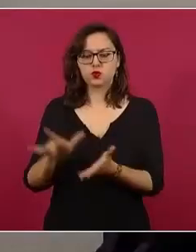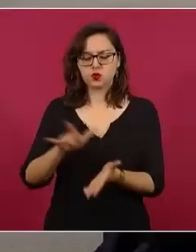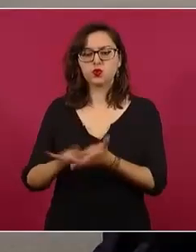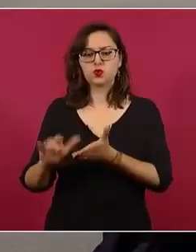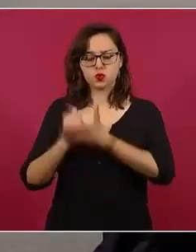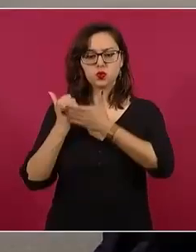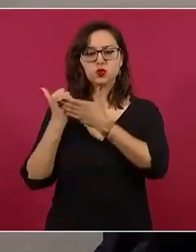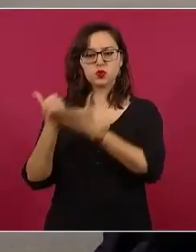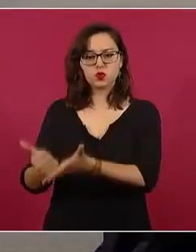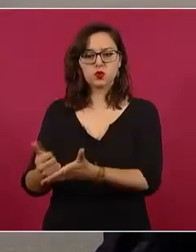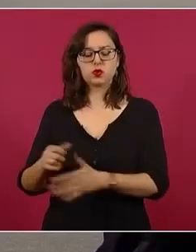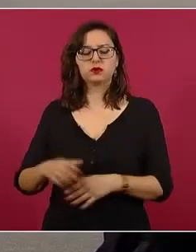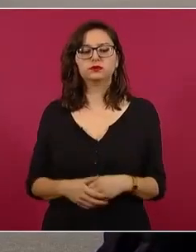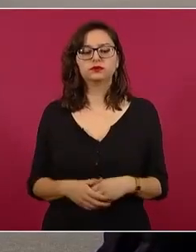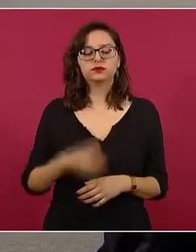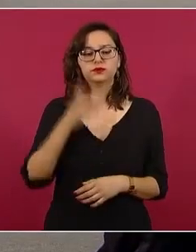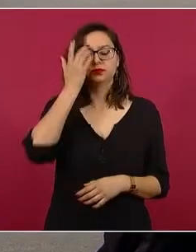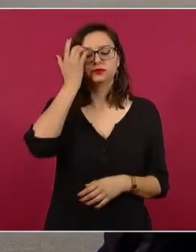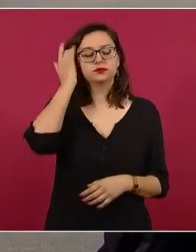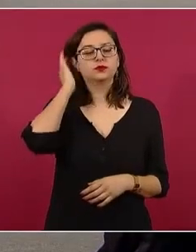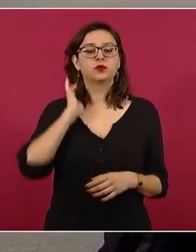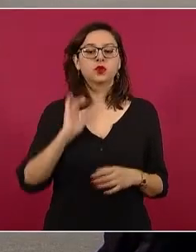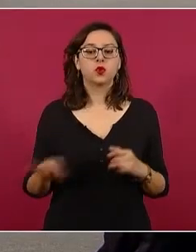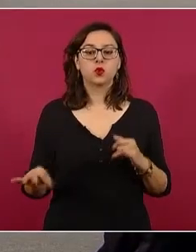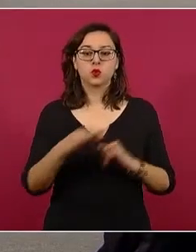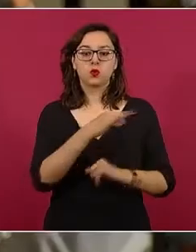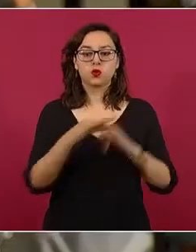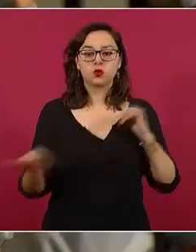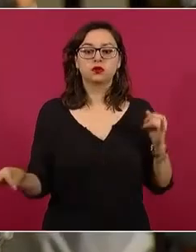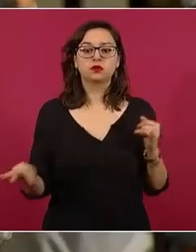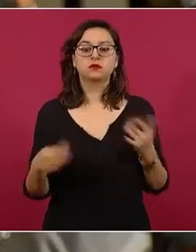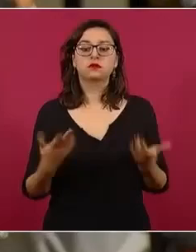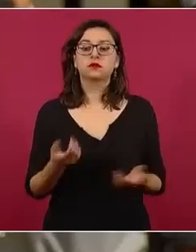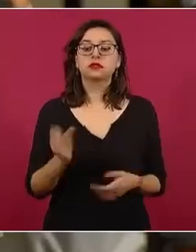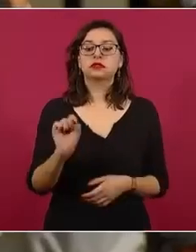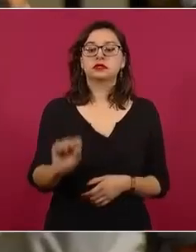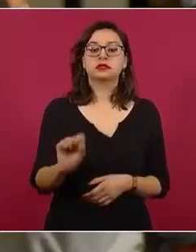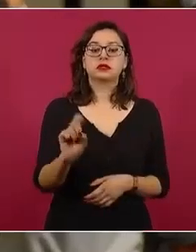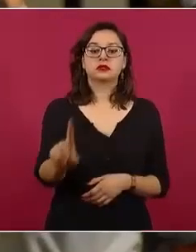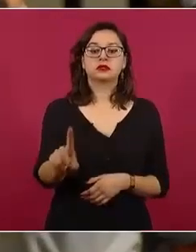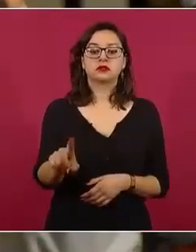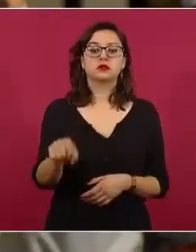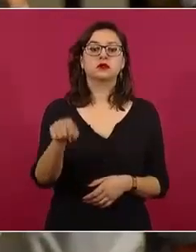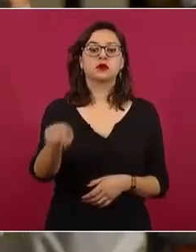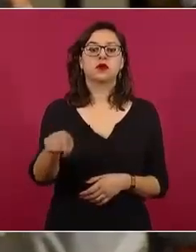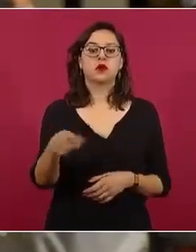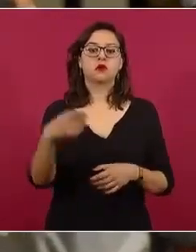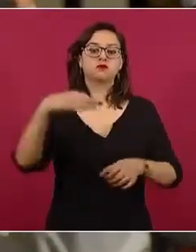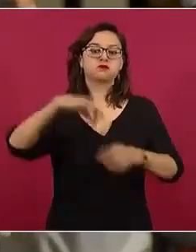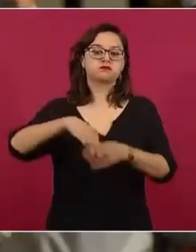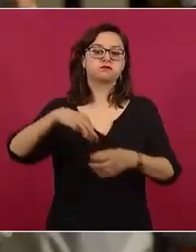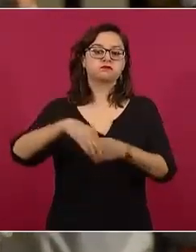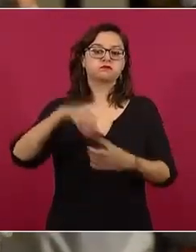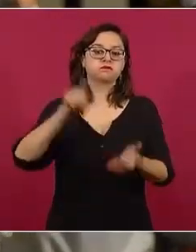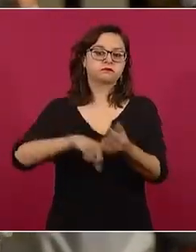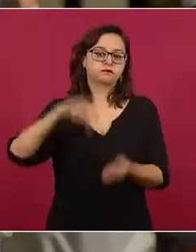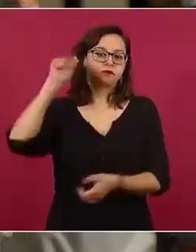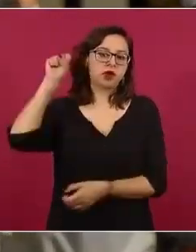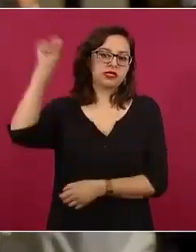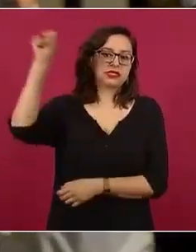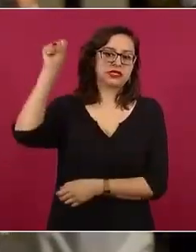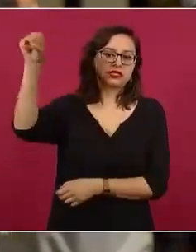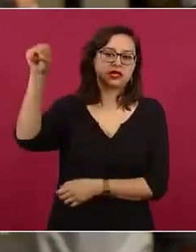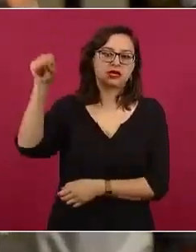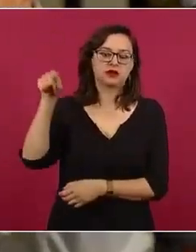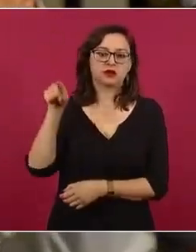Finalmente, señor presidente, este fin de semana inicia un proceso electoral en uno de los sindicatos más importantes, digamos, del país por su historia y también por el número